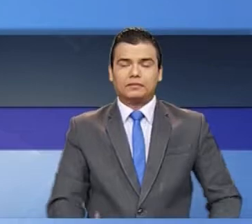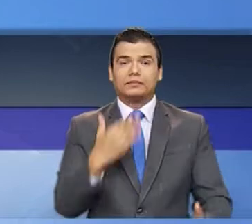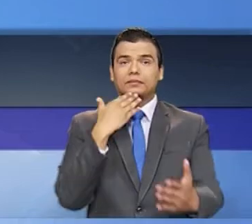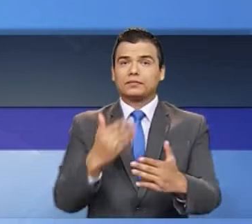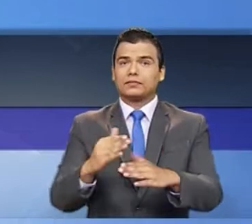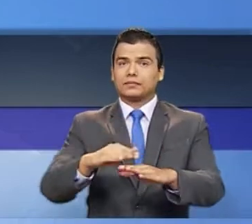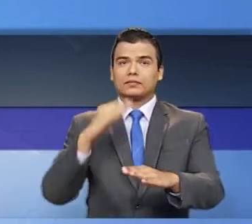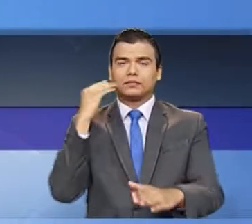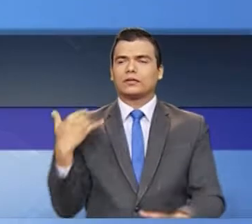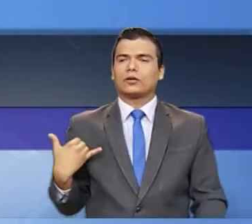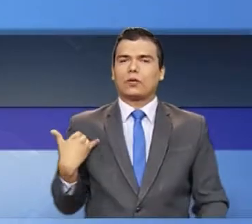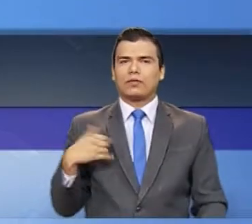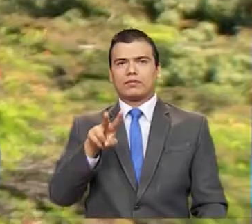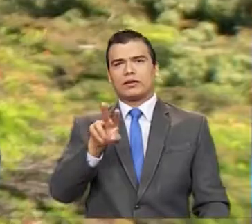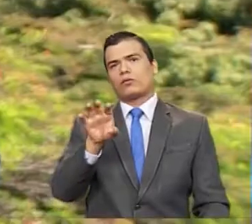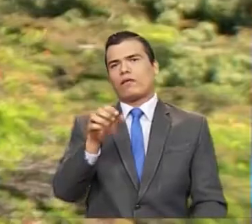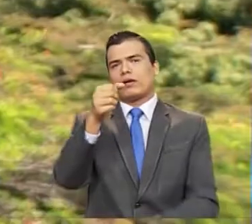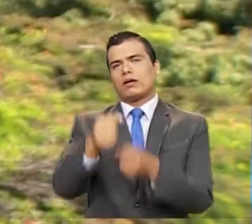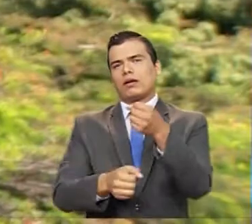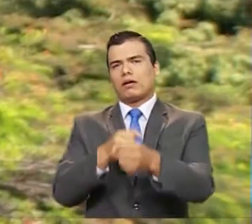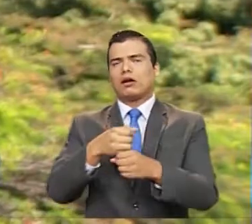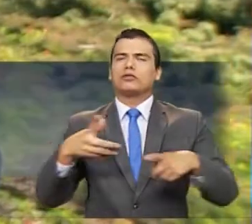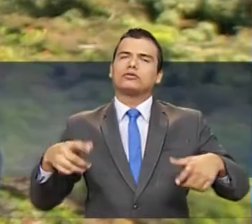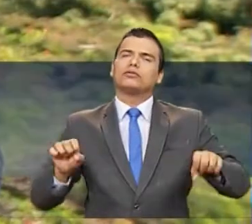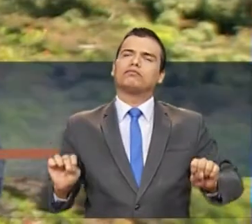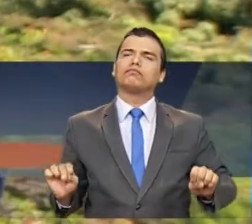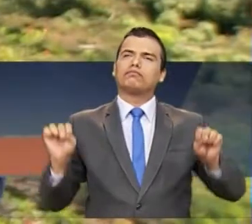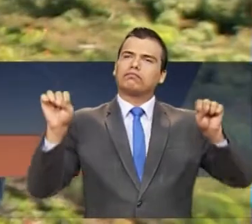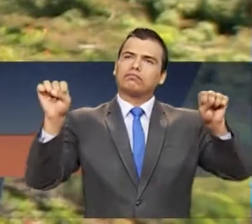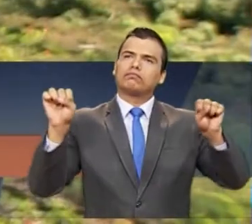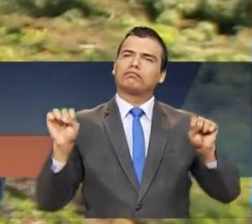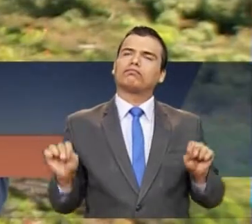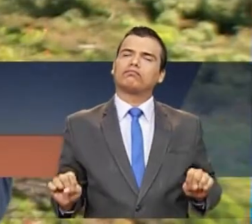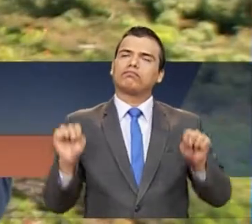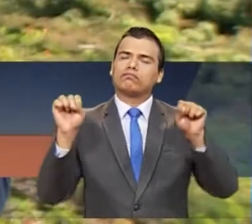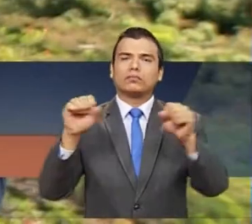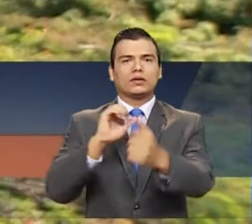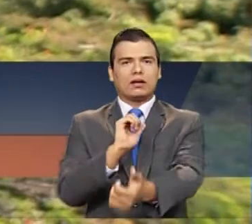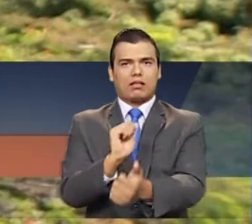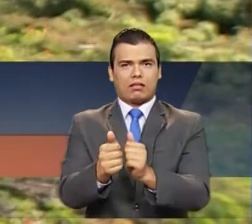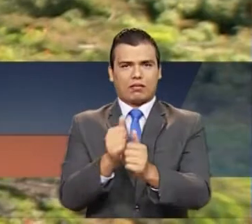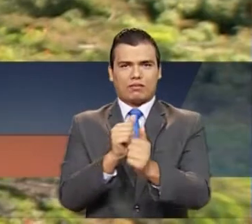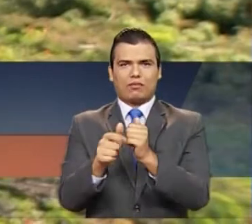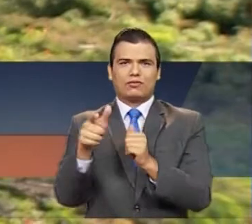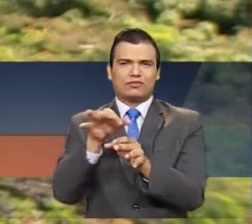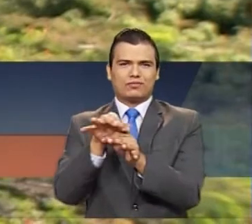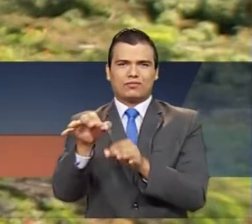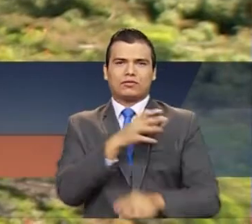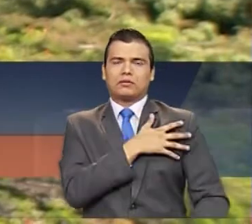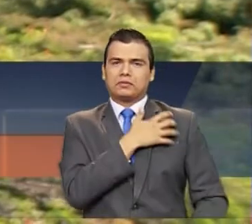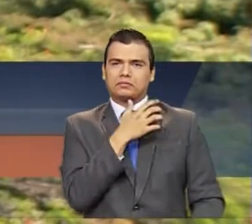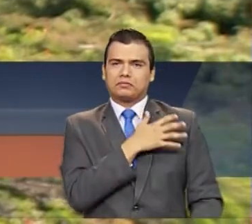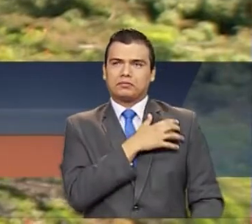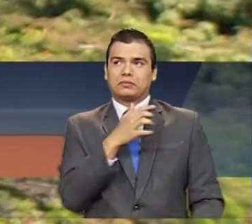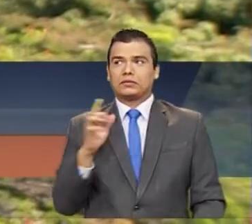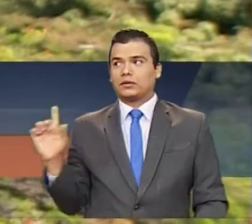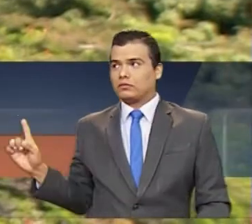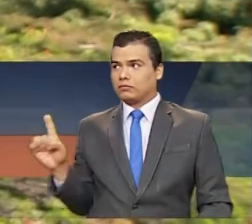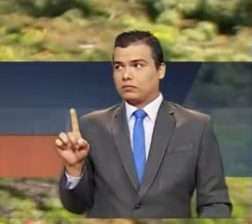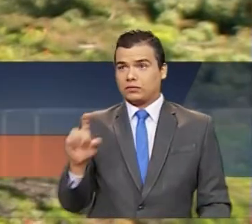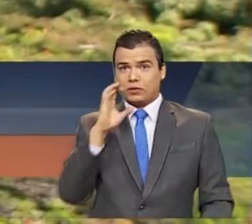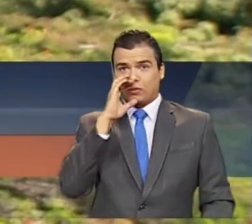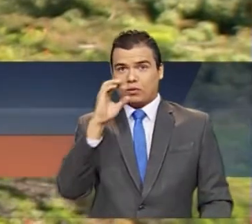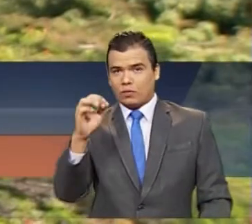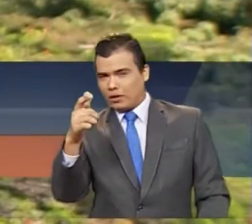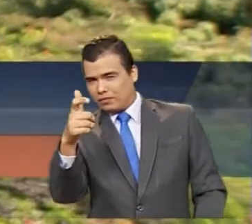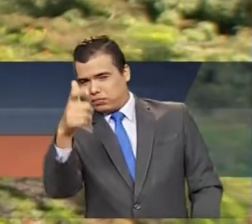tarde fue la joven de 29 años adelantaba su rutina de ejercicio en un gimnasio en el municipio de santander de quilichao hasta allí llegó un sicario